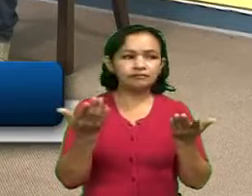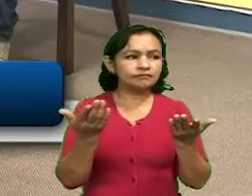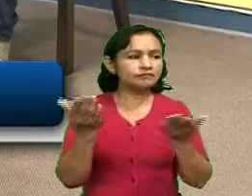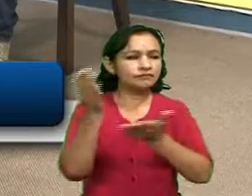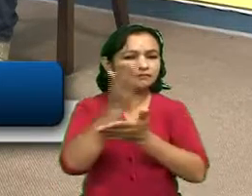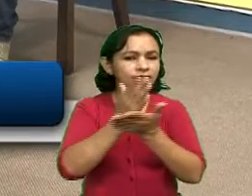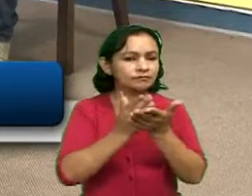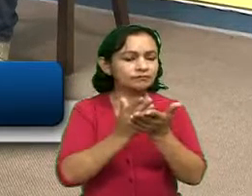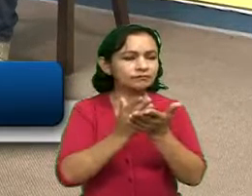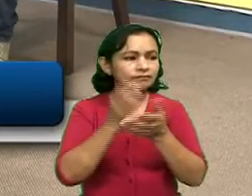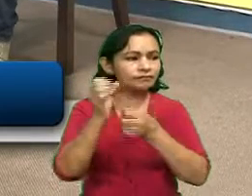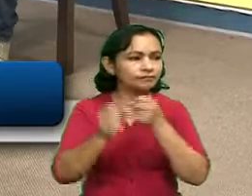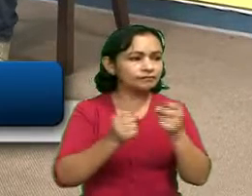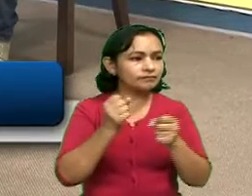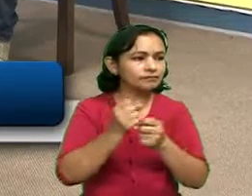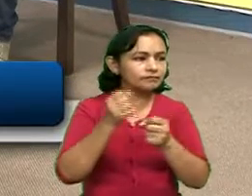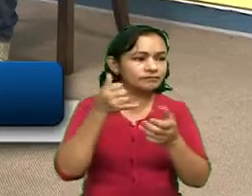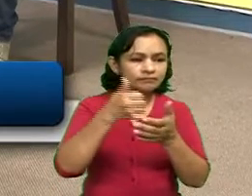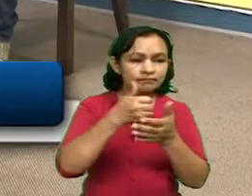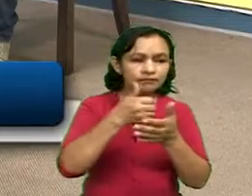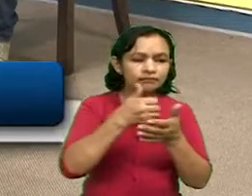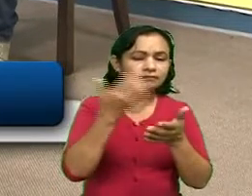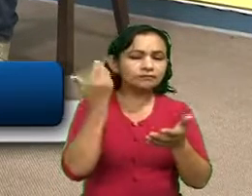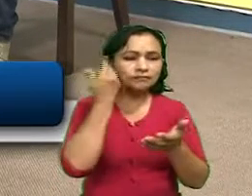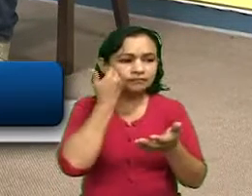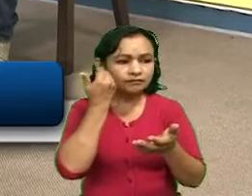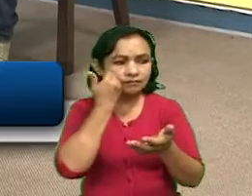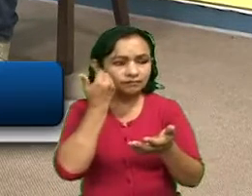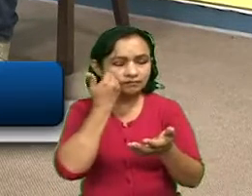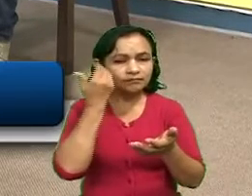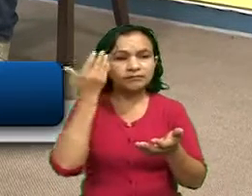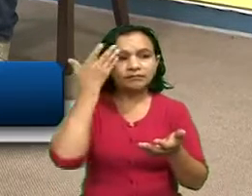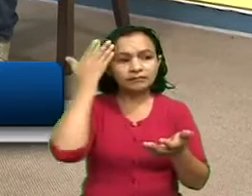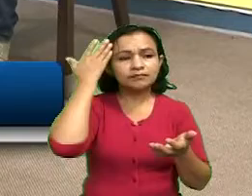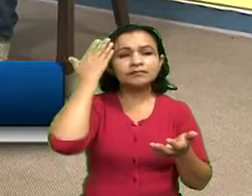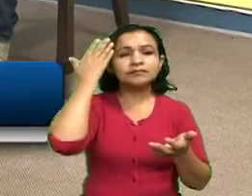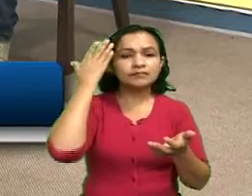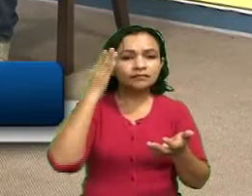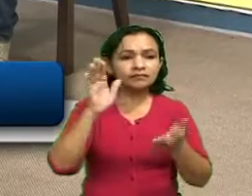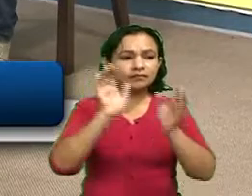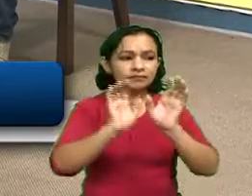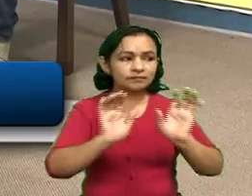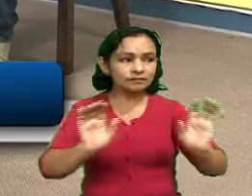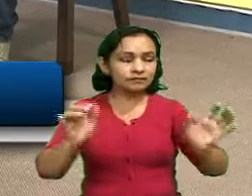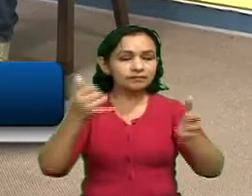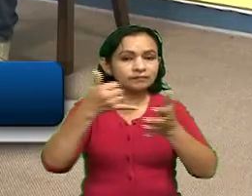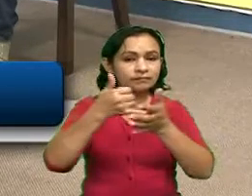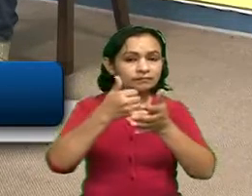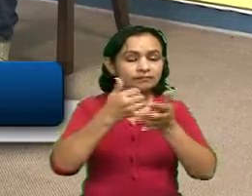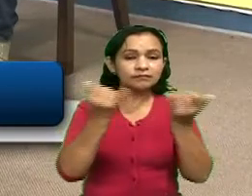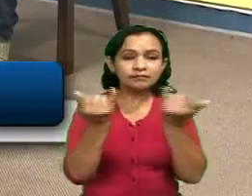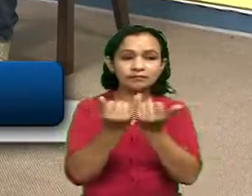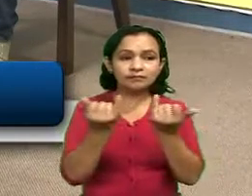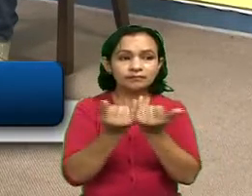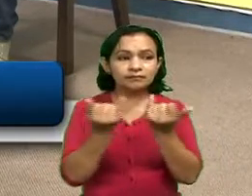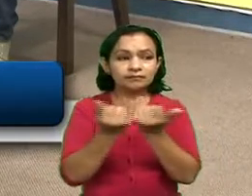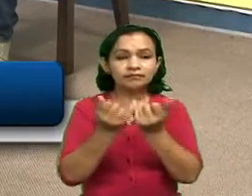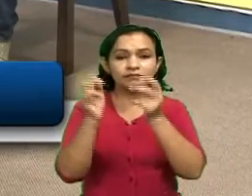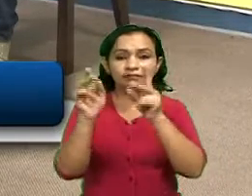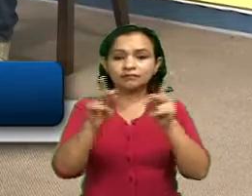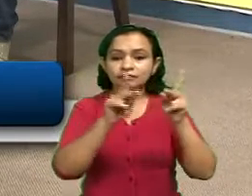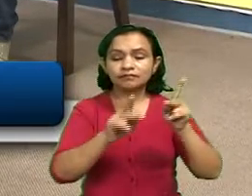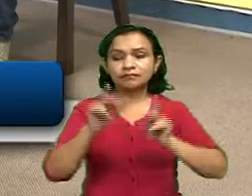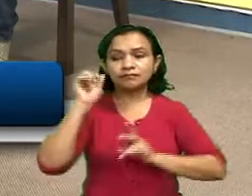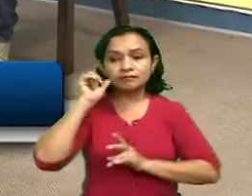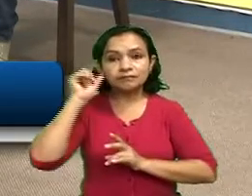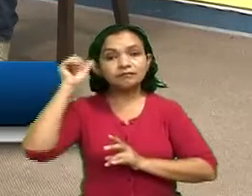edades que son más vulnerables, ¿verdad? Las enfermedades. Sabemos que los niños son vulnerables, igualmente las personas